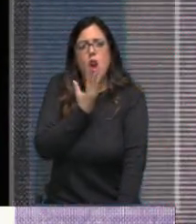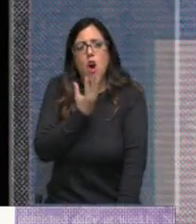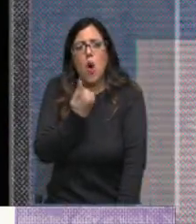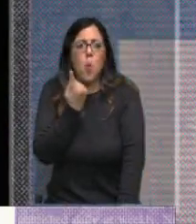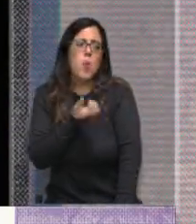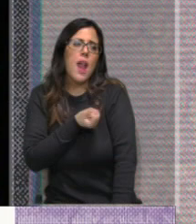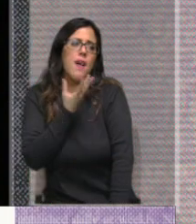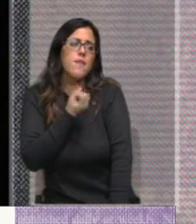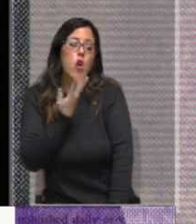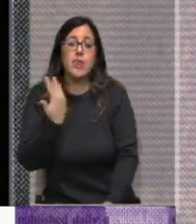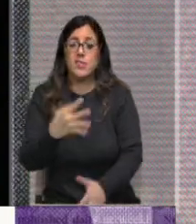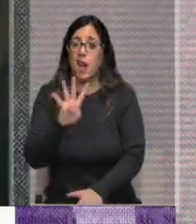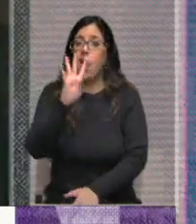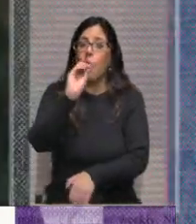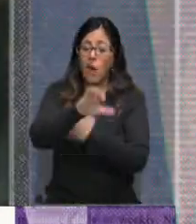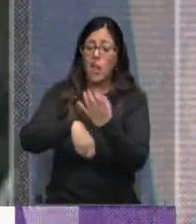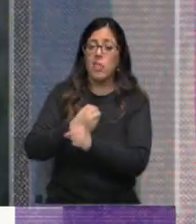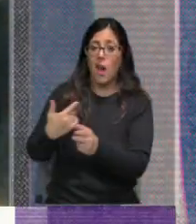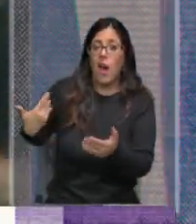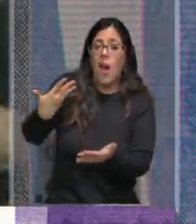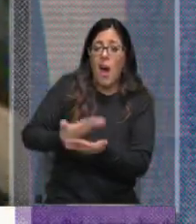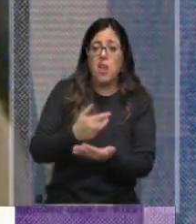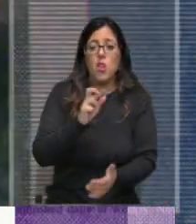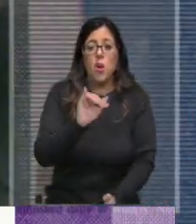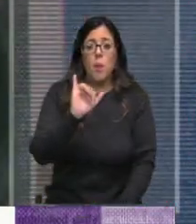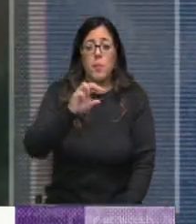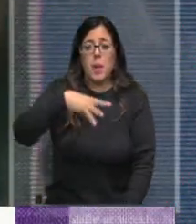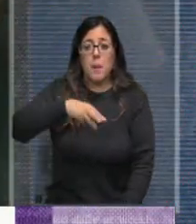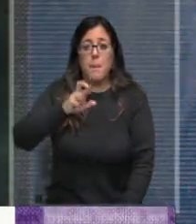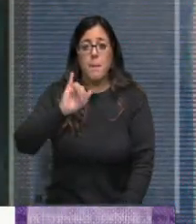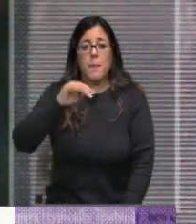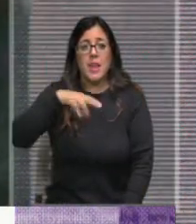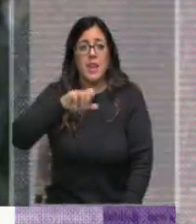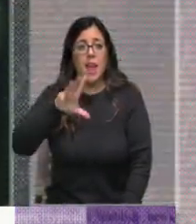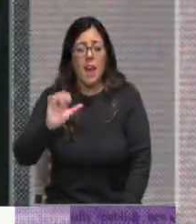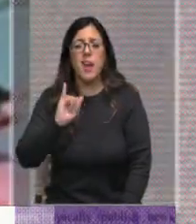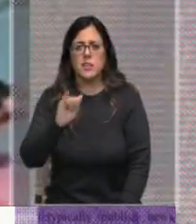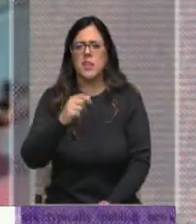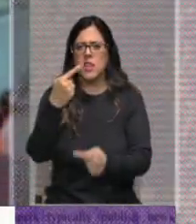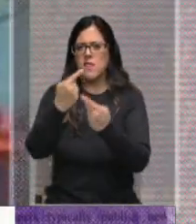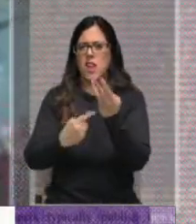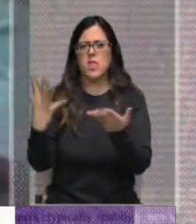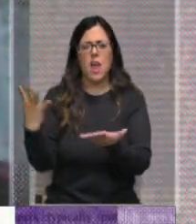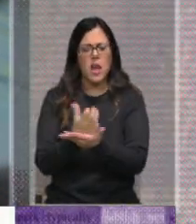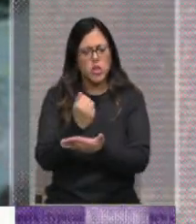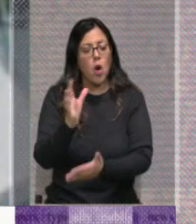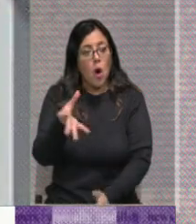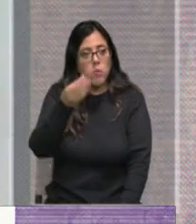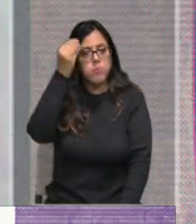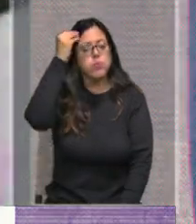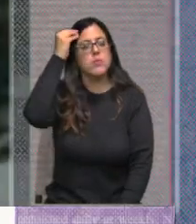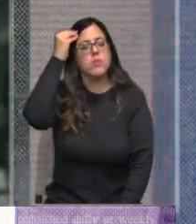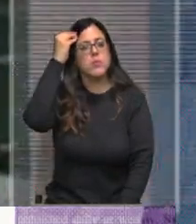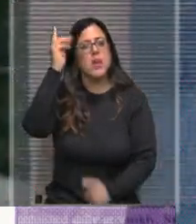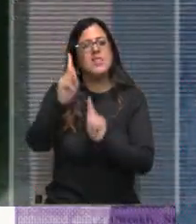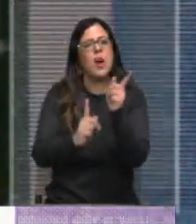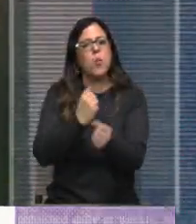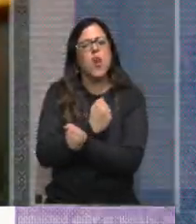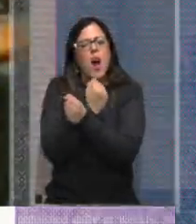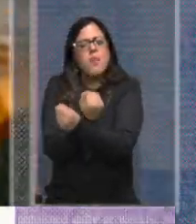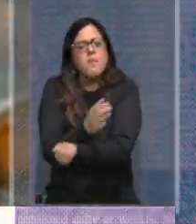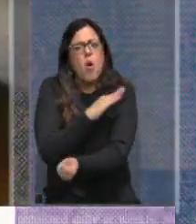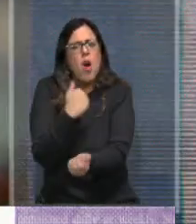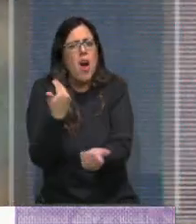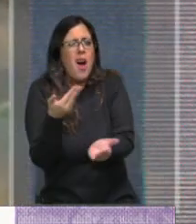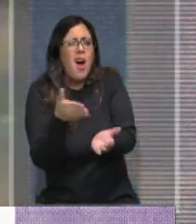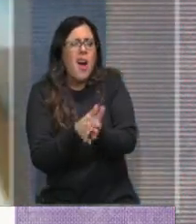Ya son 40 años de Pimpinela, y sí, con varios éxitos que están en la memoria. Si hay amores que matan, y